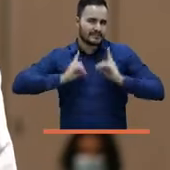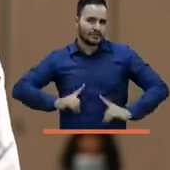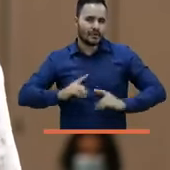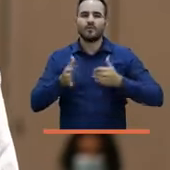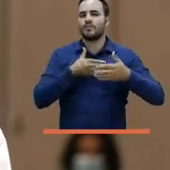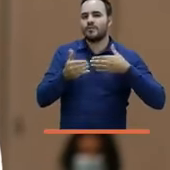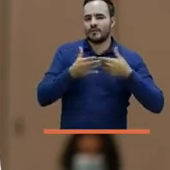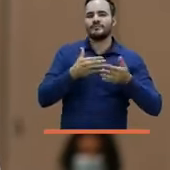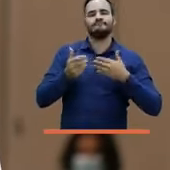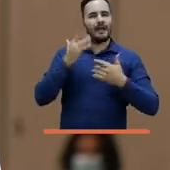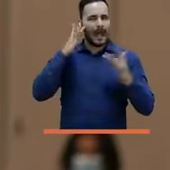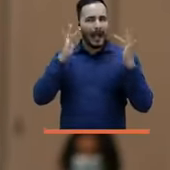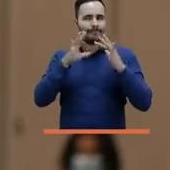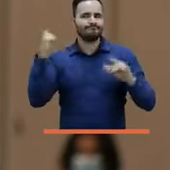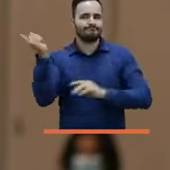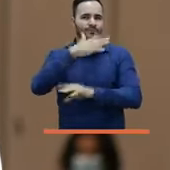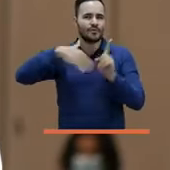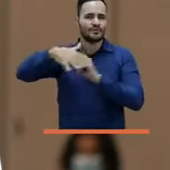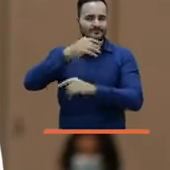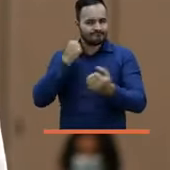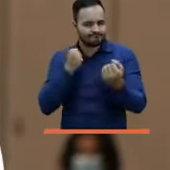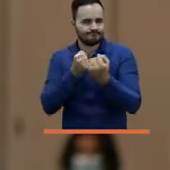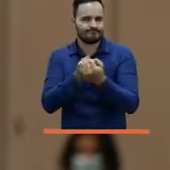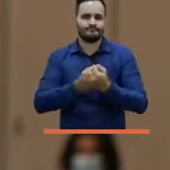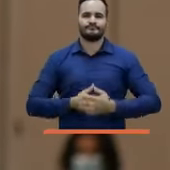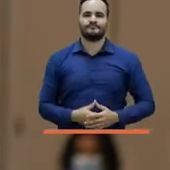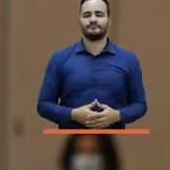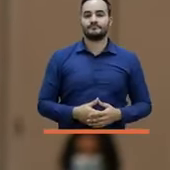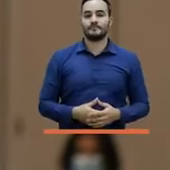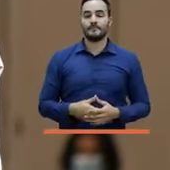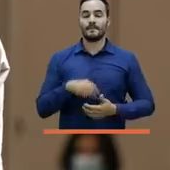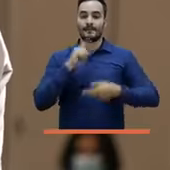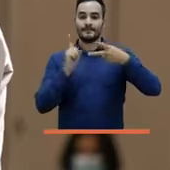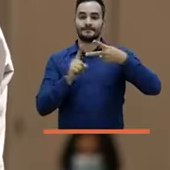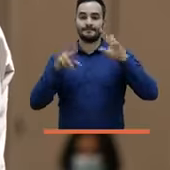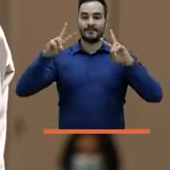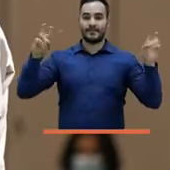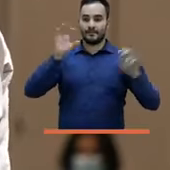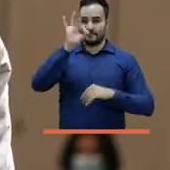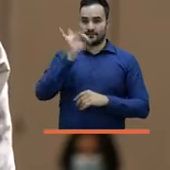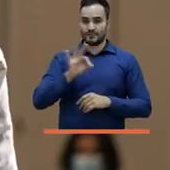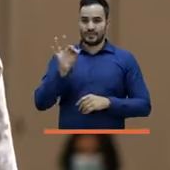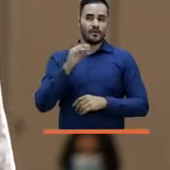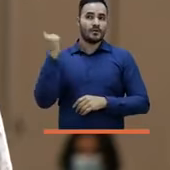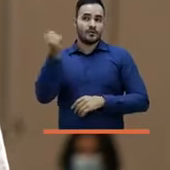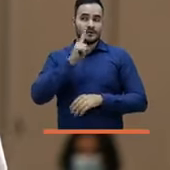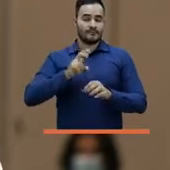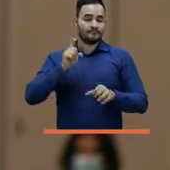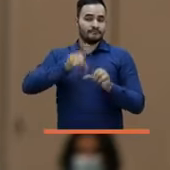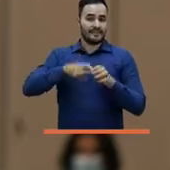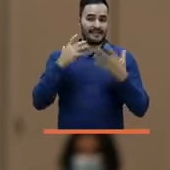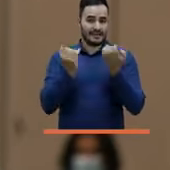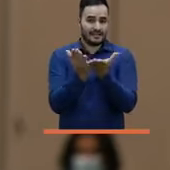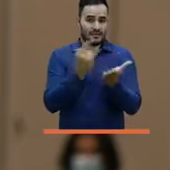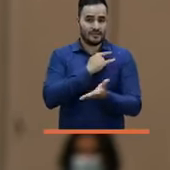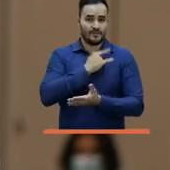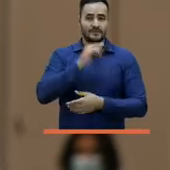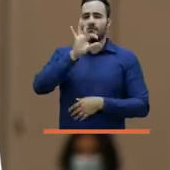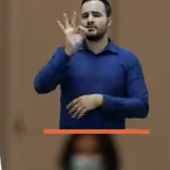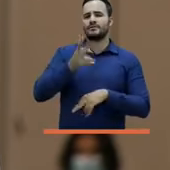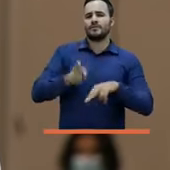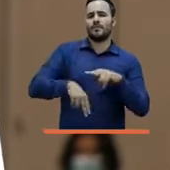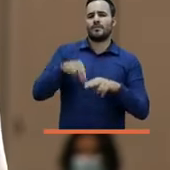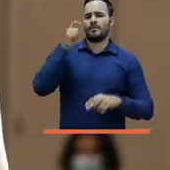solidaria segundo a tasas especiales para créditos educativos entonces pues muchos muchachos y muchachas que